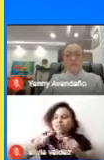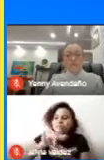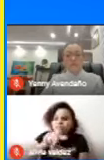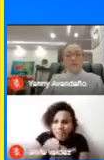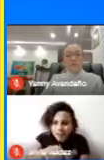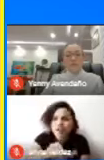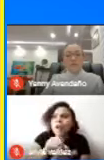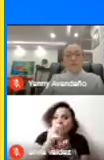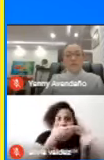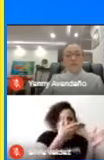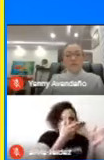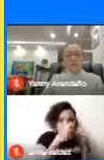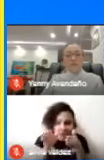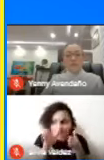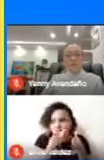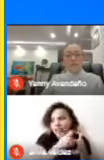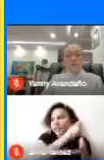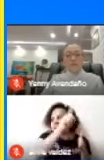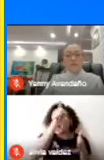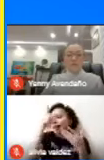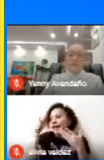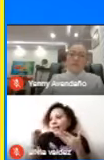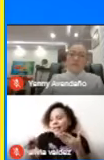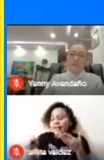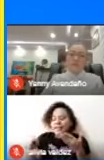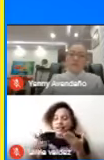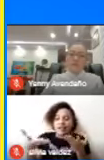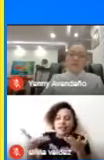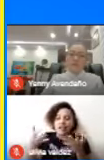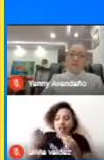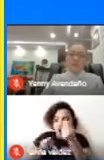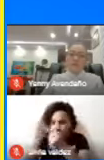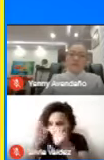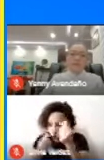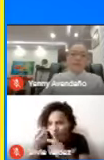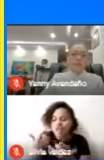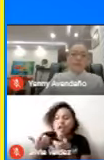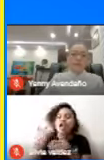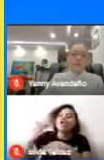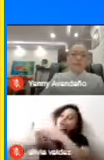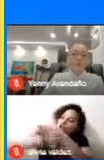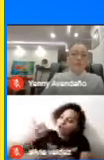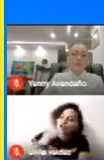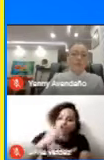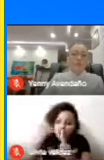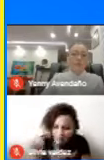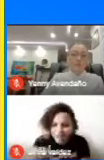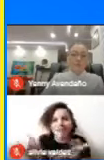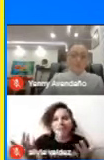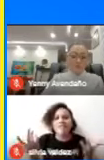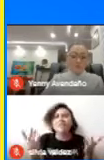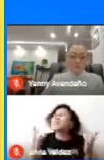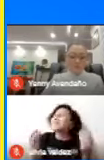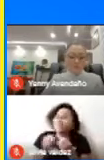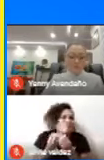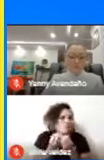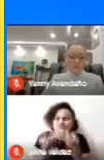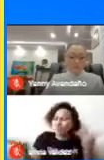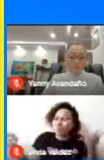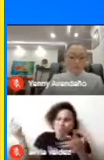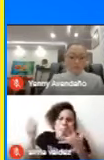la planificación de la economía y los procesos sociales. Son múltiples